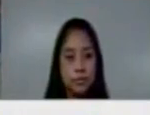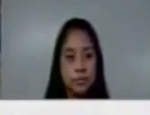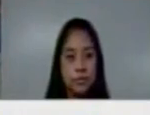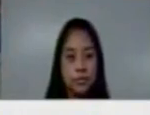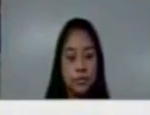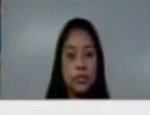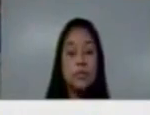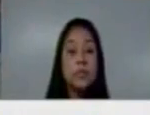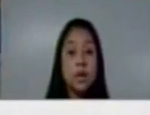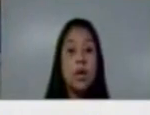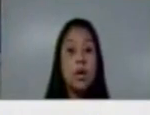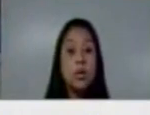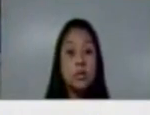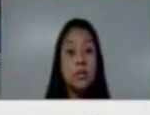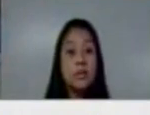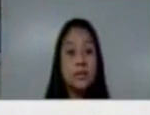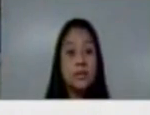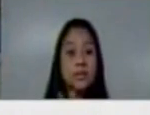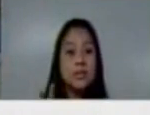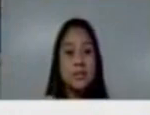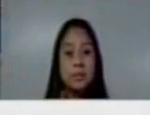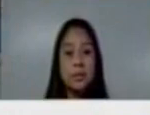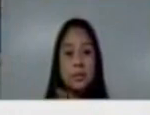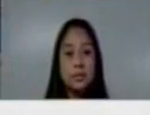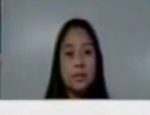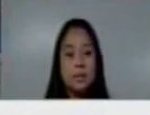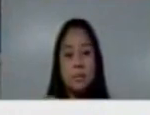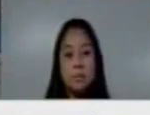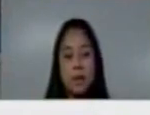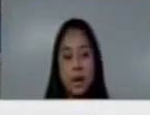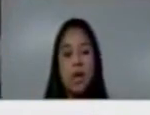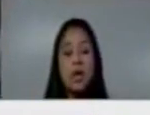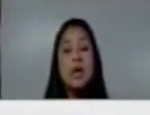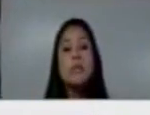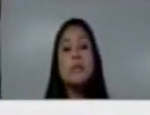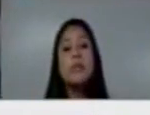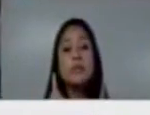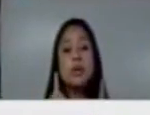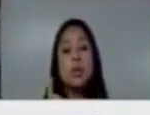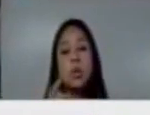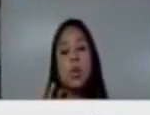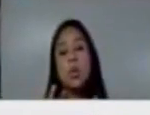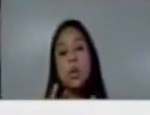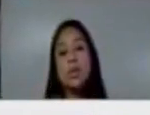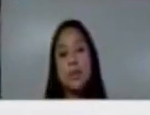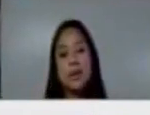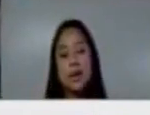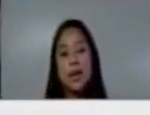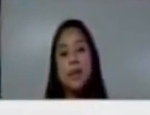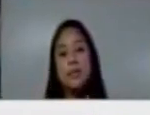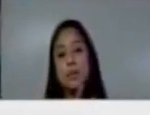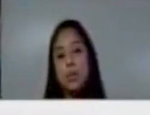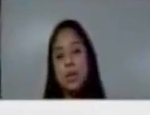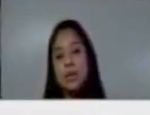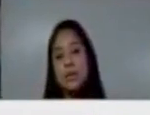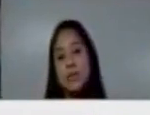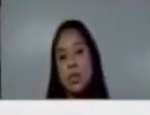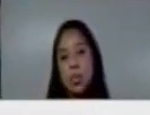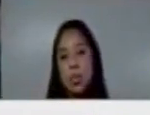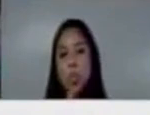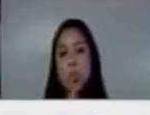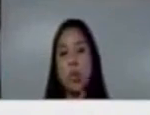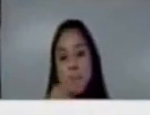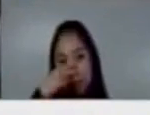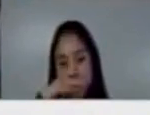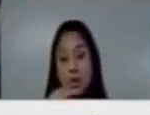Los avances alcanzados en el marco del Plan de Desarrollo Integral PDI entre Guatemala, El Salvador, Honduras y México, con el apoyo de la